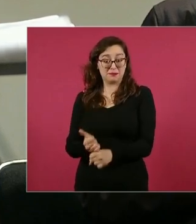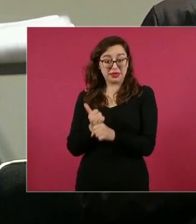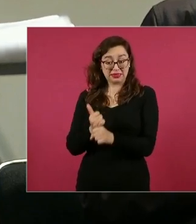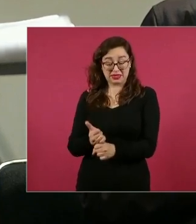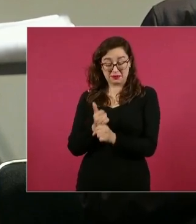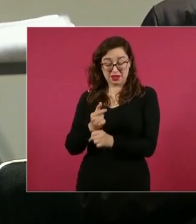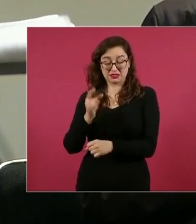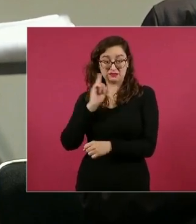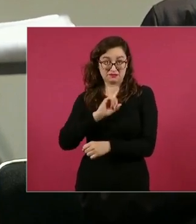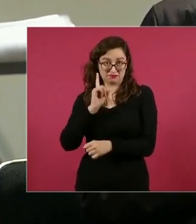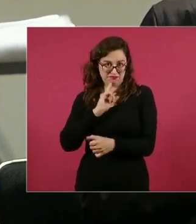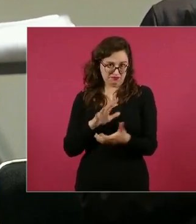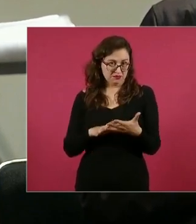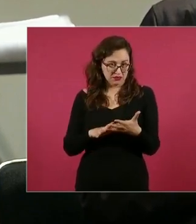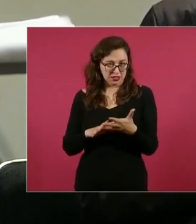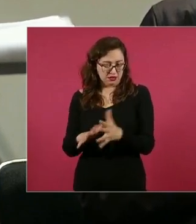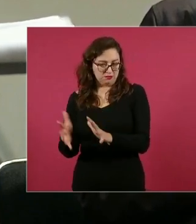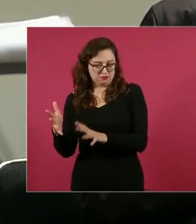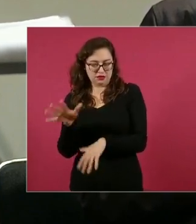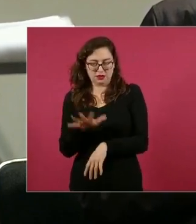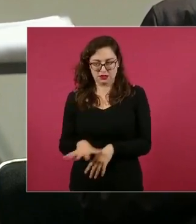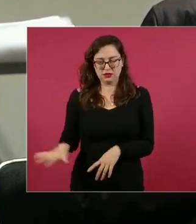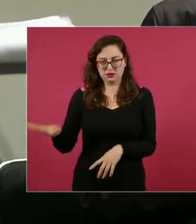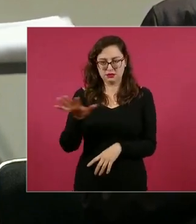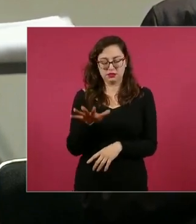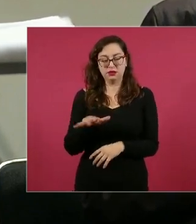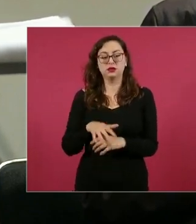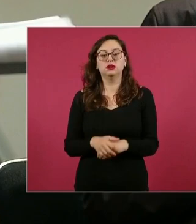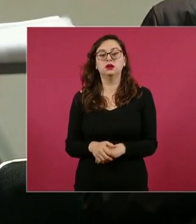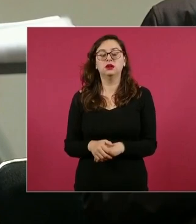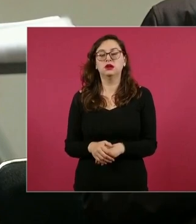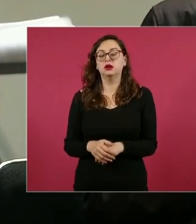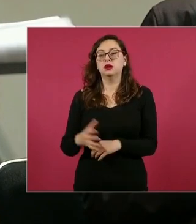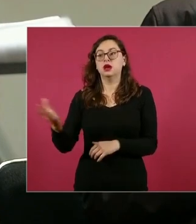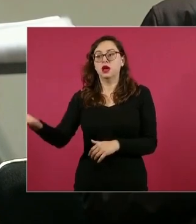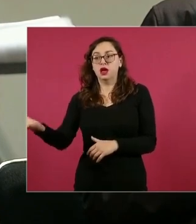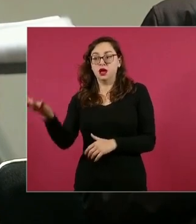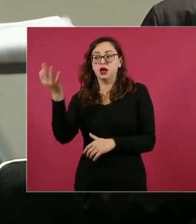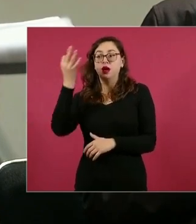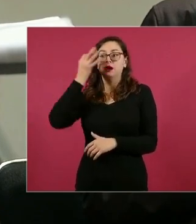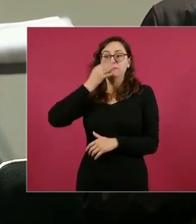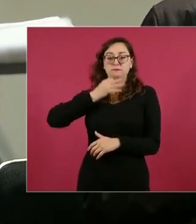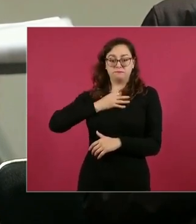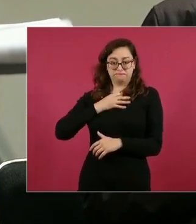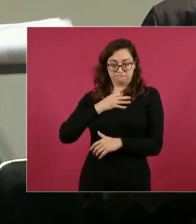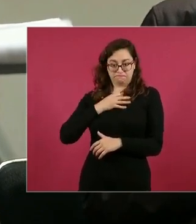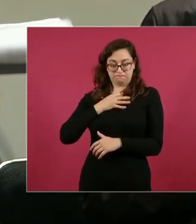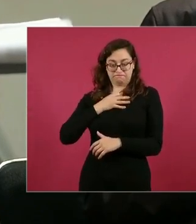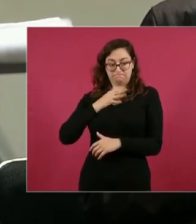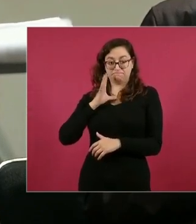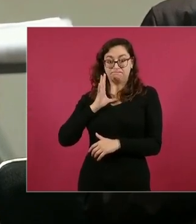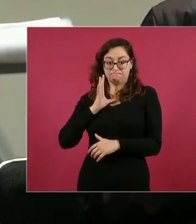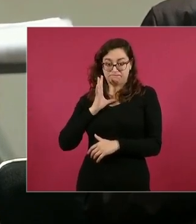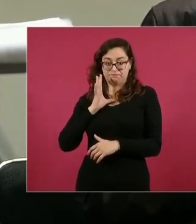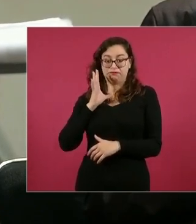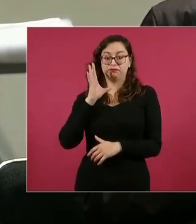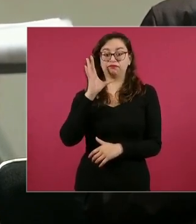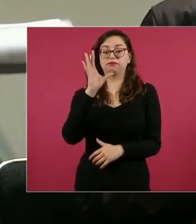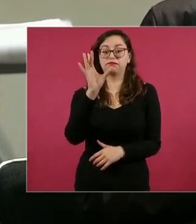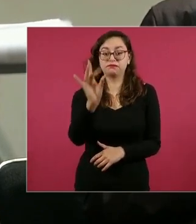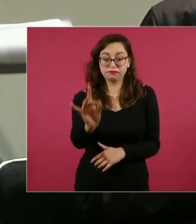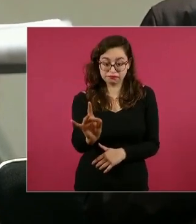violencia en Solidaridad nos pidieron que le hiciéramos llegar